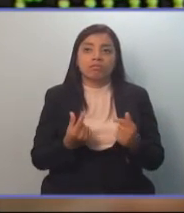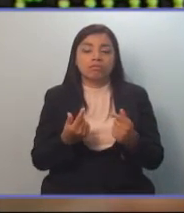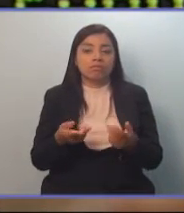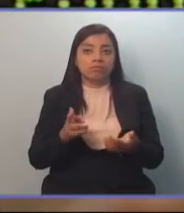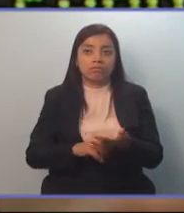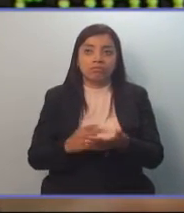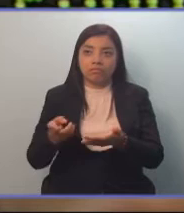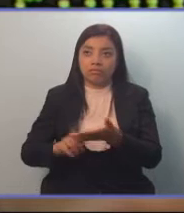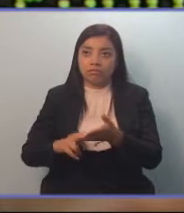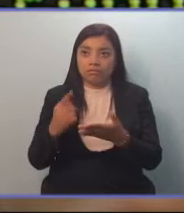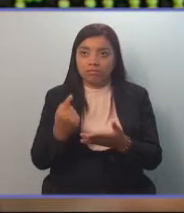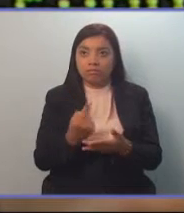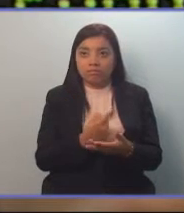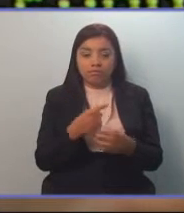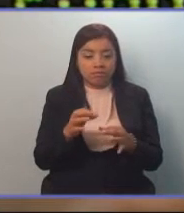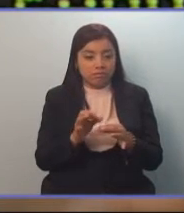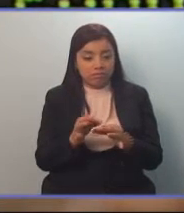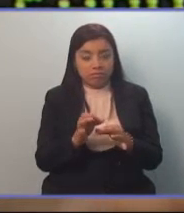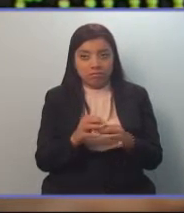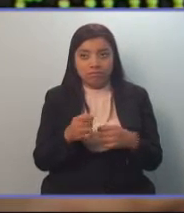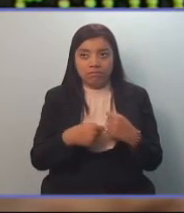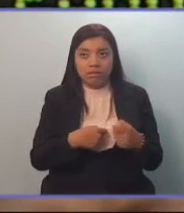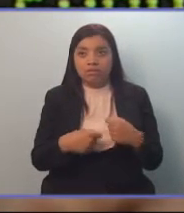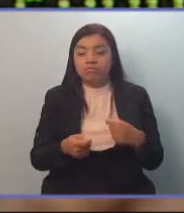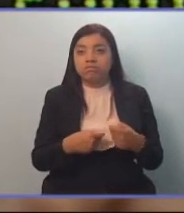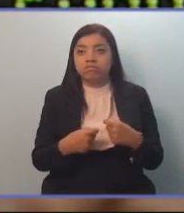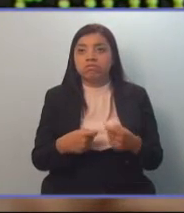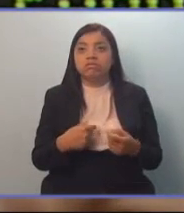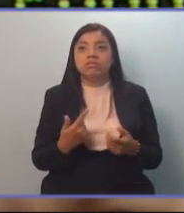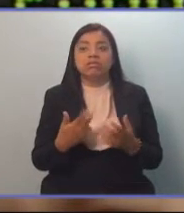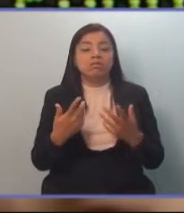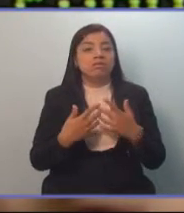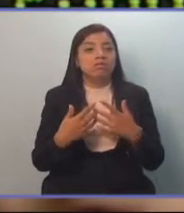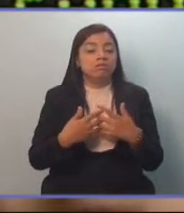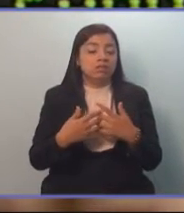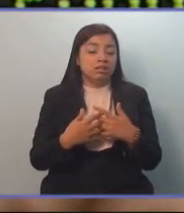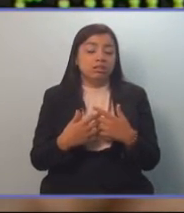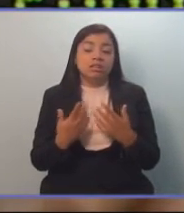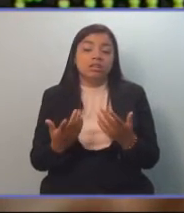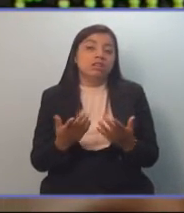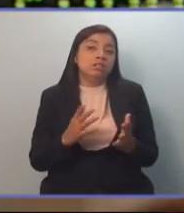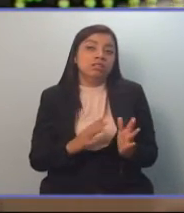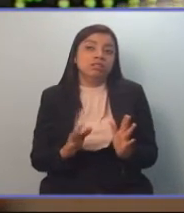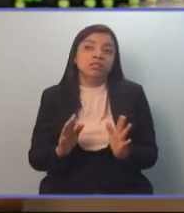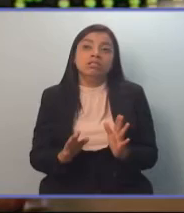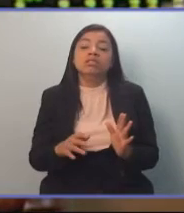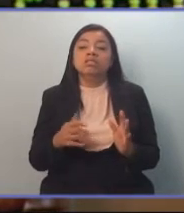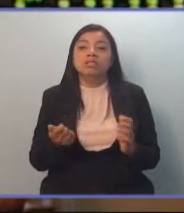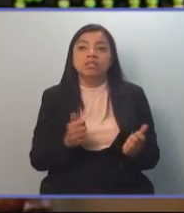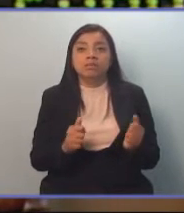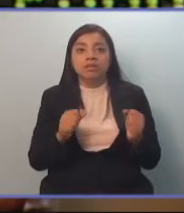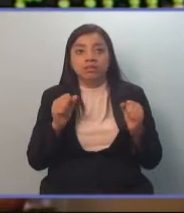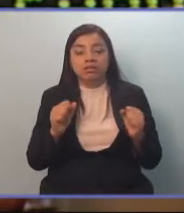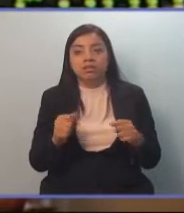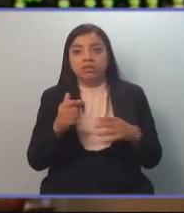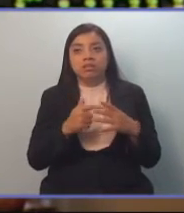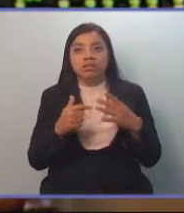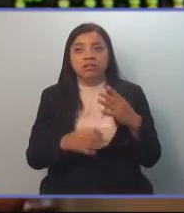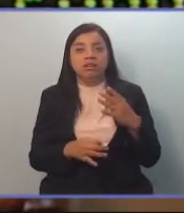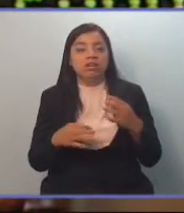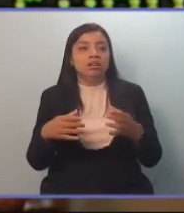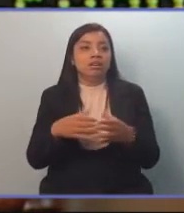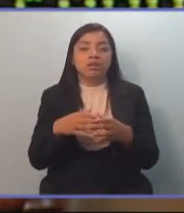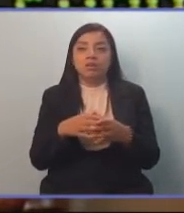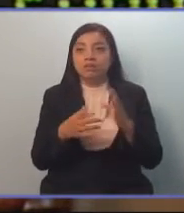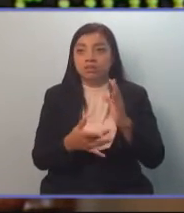de las personas artesanas, pirotécnicas y a la microempresa catalogada como tal, de conformidad con la ley, la Comisión